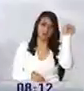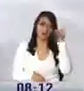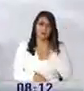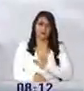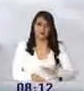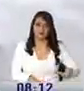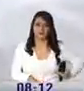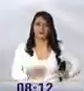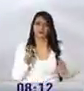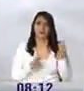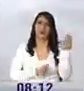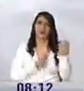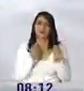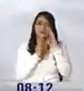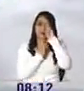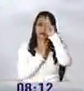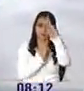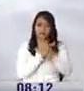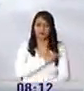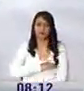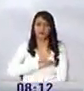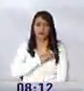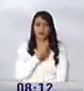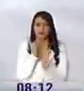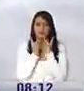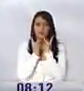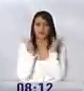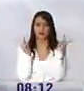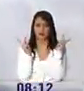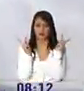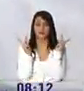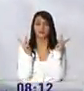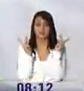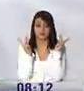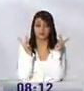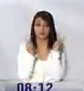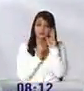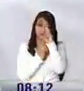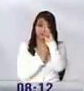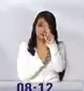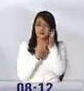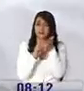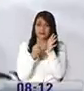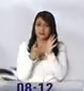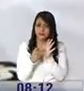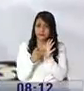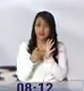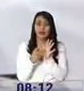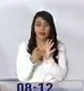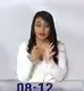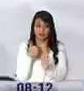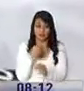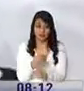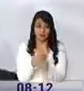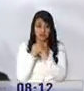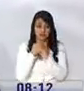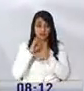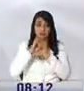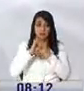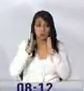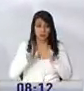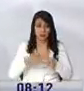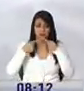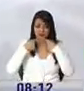la moral pública y en respeto a la moral pública mi obligación será poner en conocimiento de los Ecuatorianos la